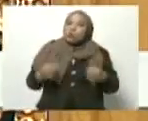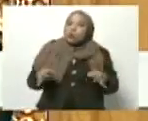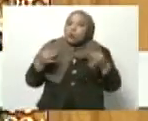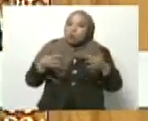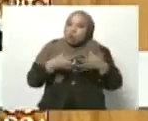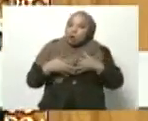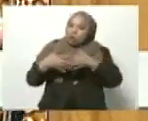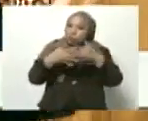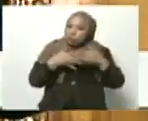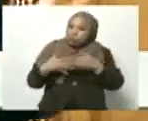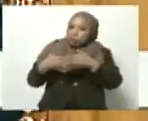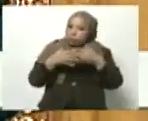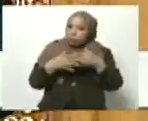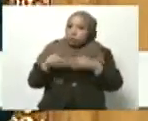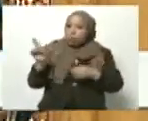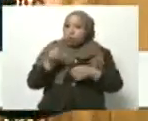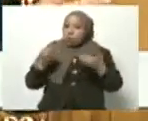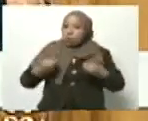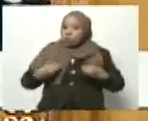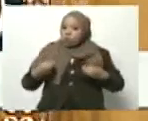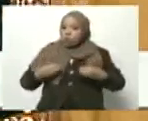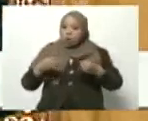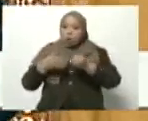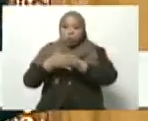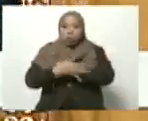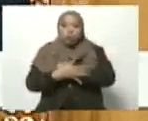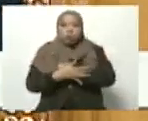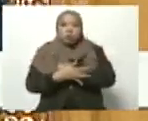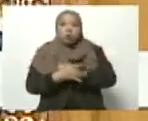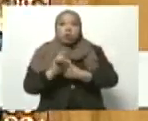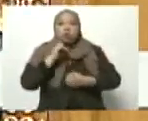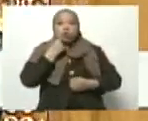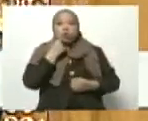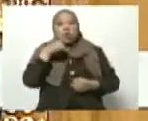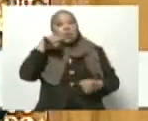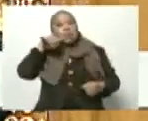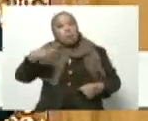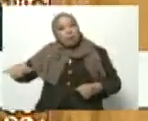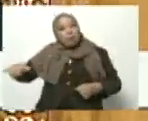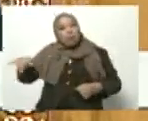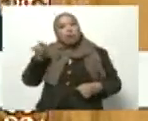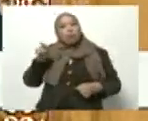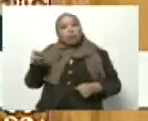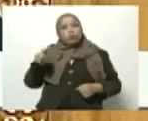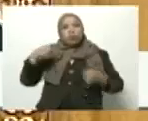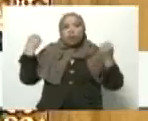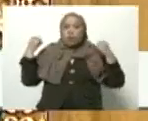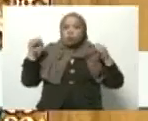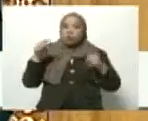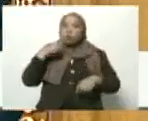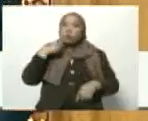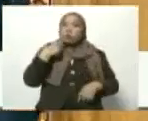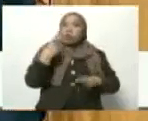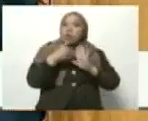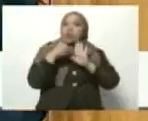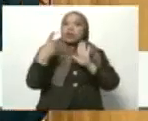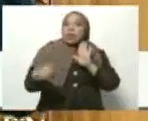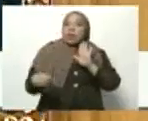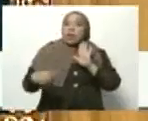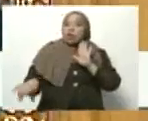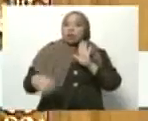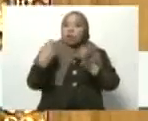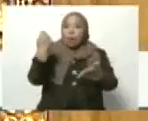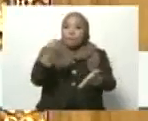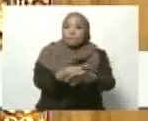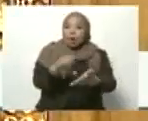Unidos. No está escondido, no está perseguido. Está más bien él demandando, ejerciendo su derecho a la compensación.